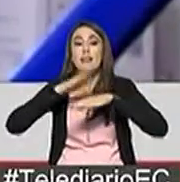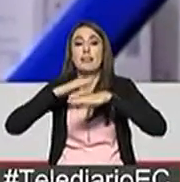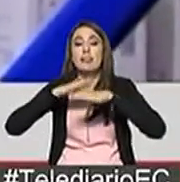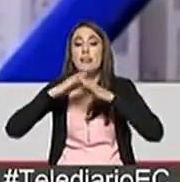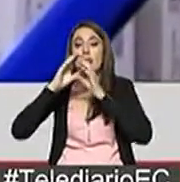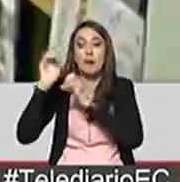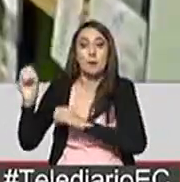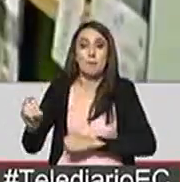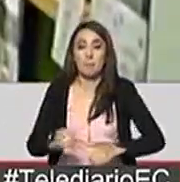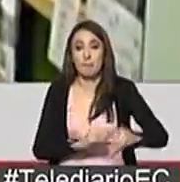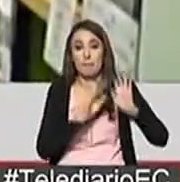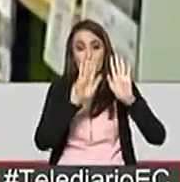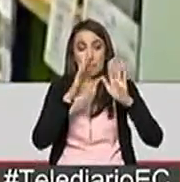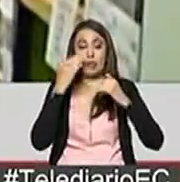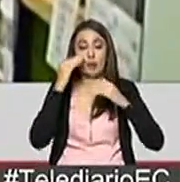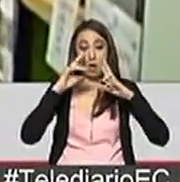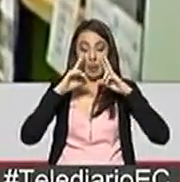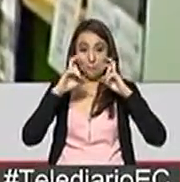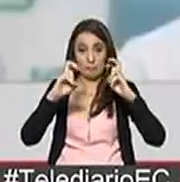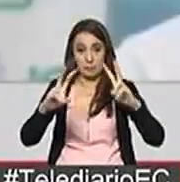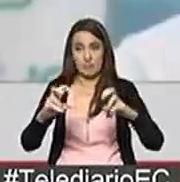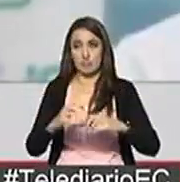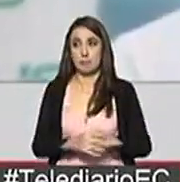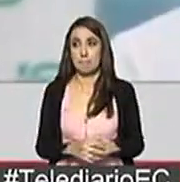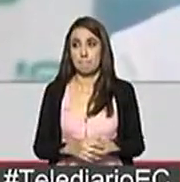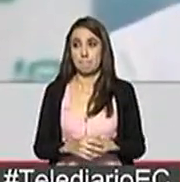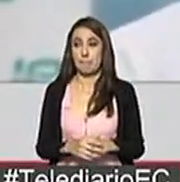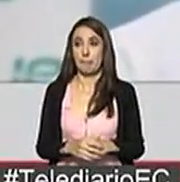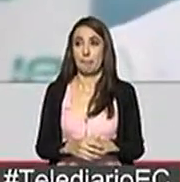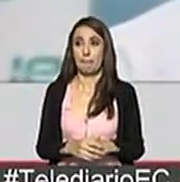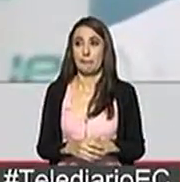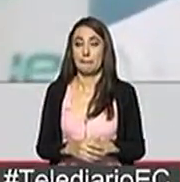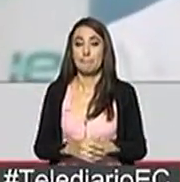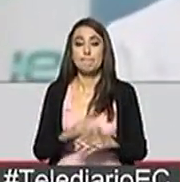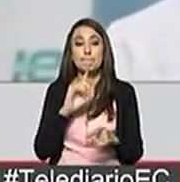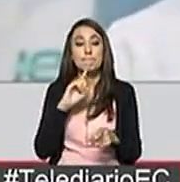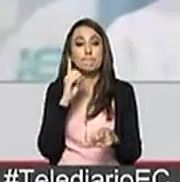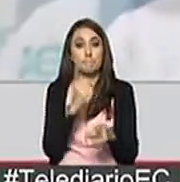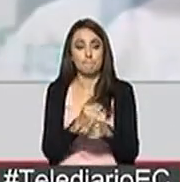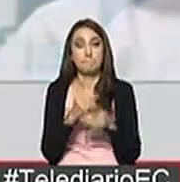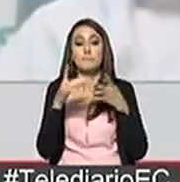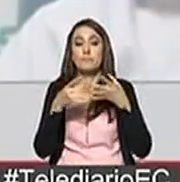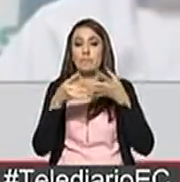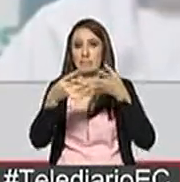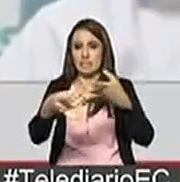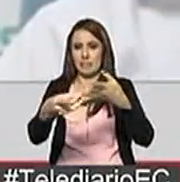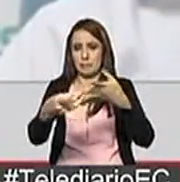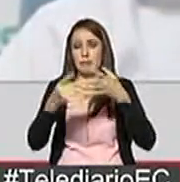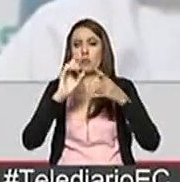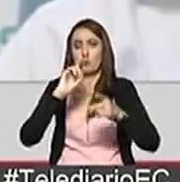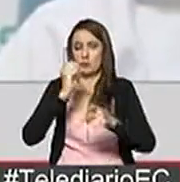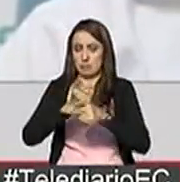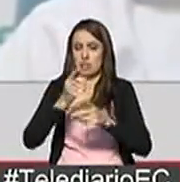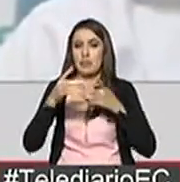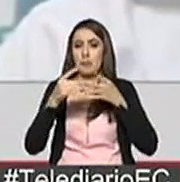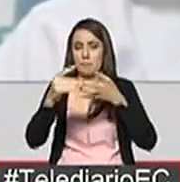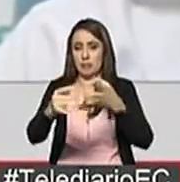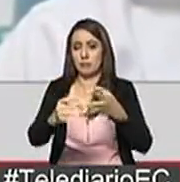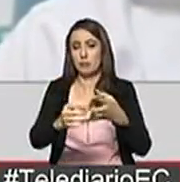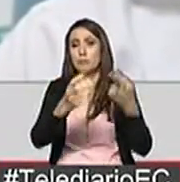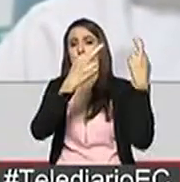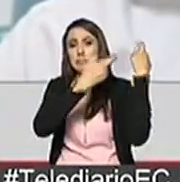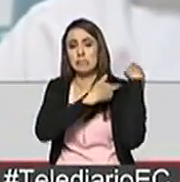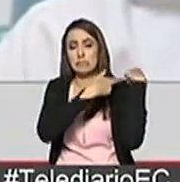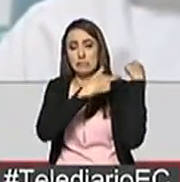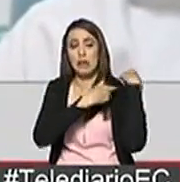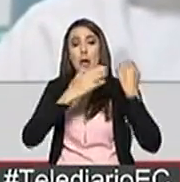organismos respectivos para investigaciones. Para que haga un seguimiento estricto y ratifico, ¿no es cierto?,